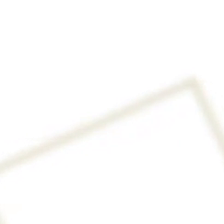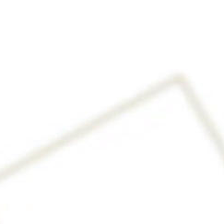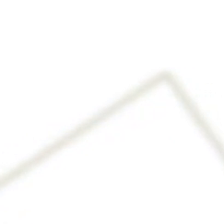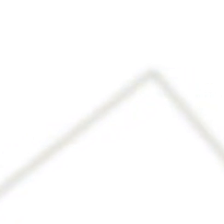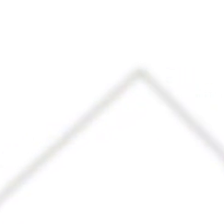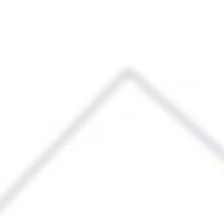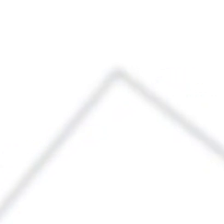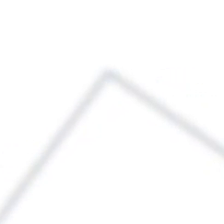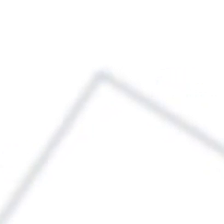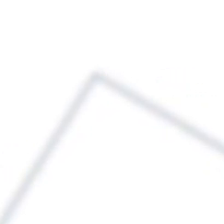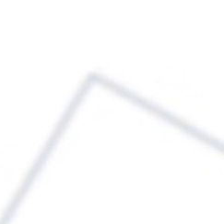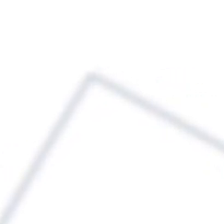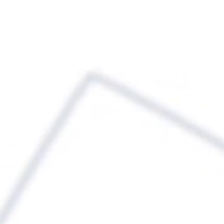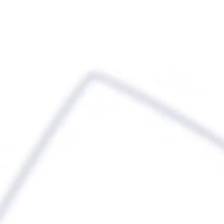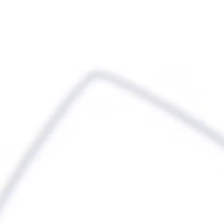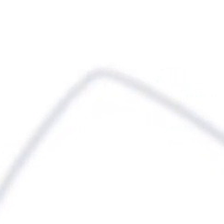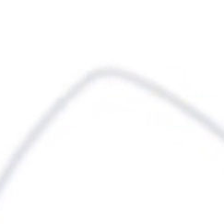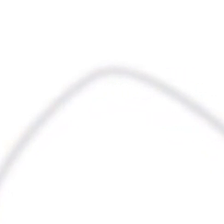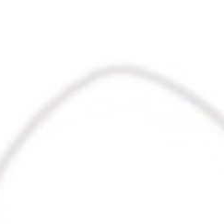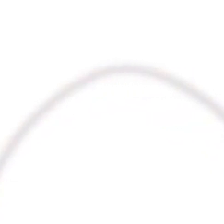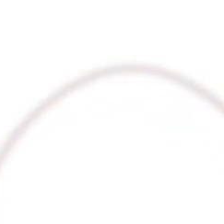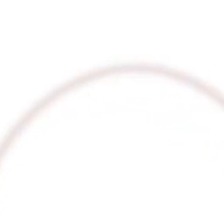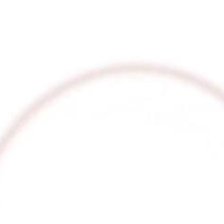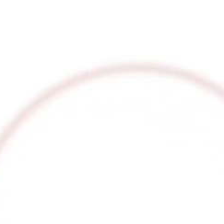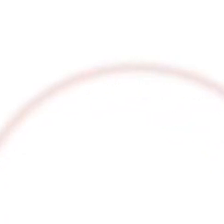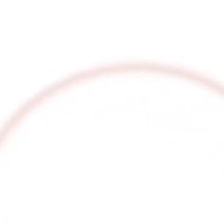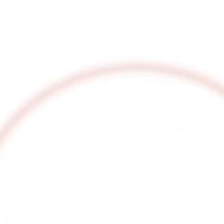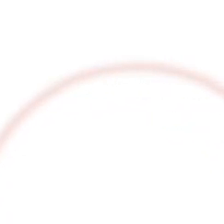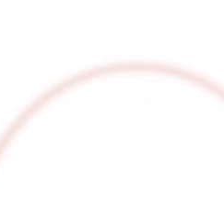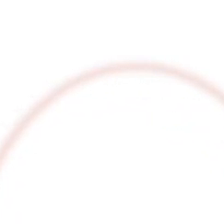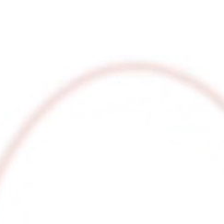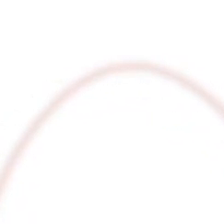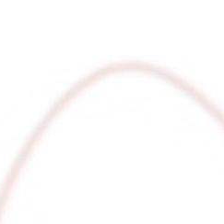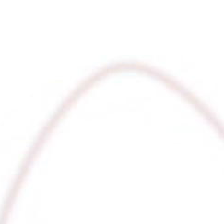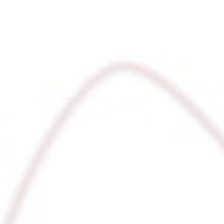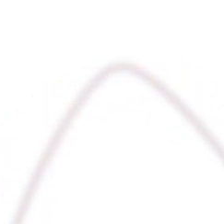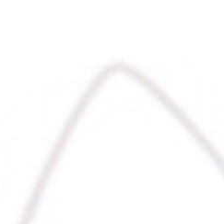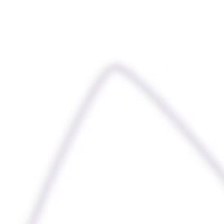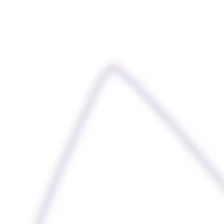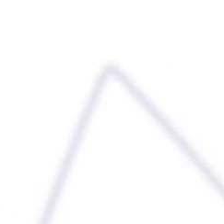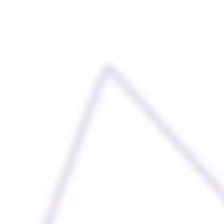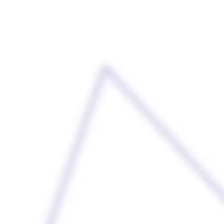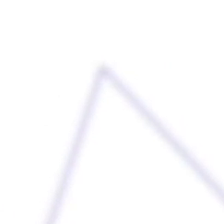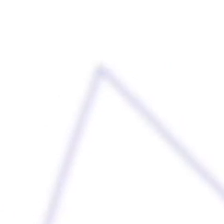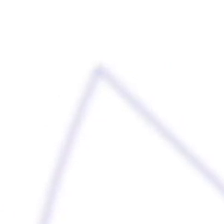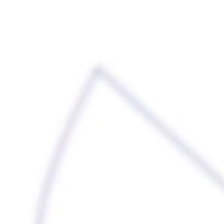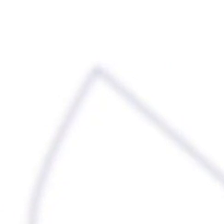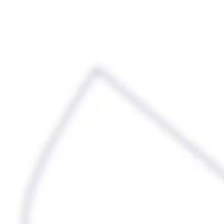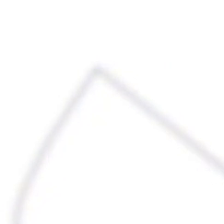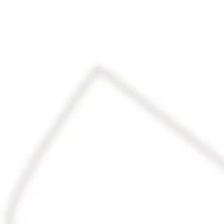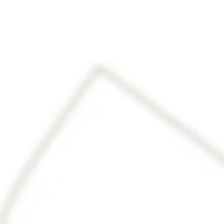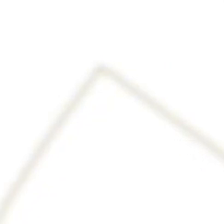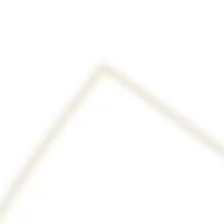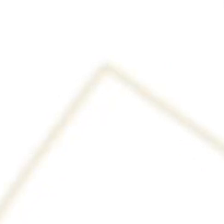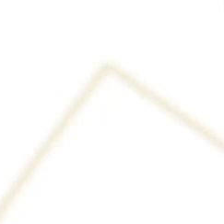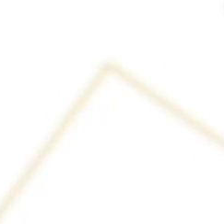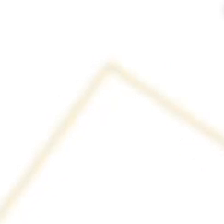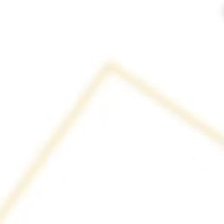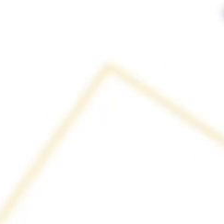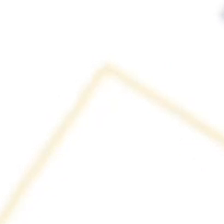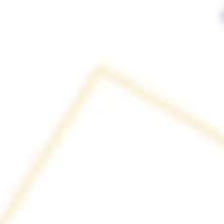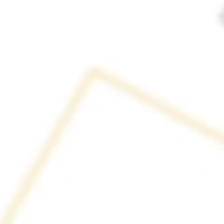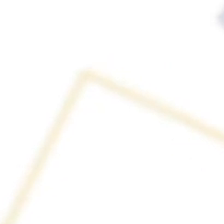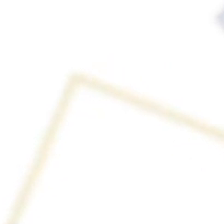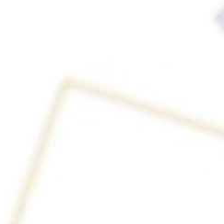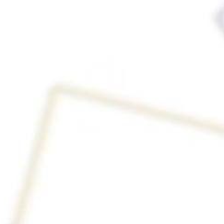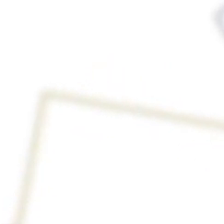elementos que vamos a encontrar en toda inecuación o ecuación de primer grado. Uno de estos se llama términos